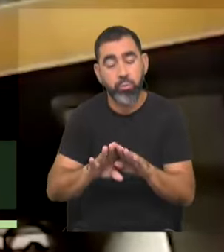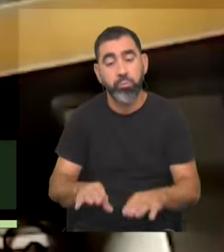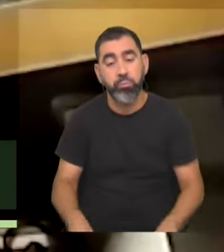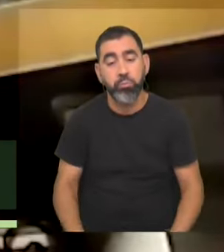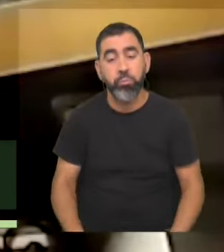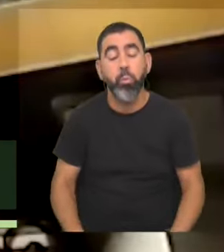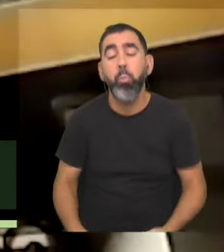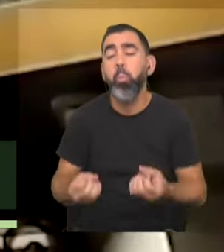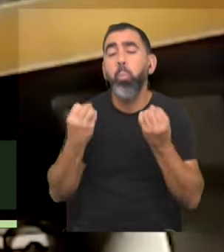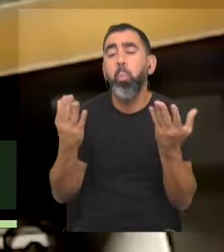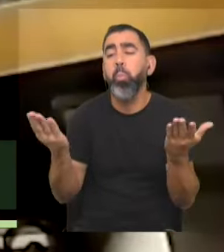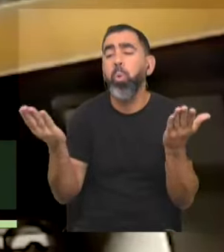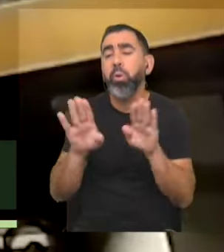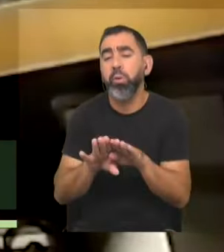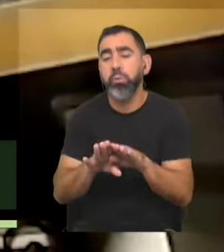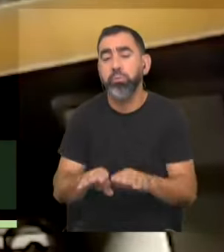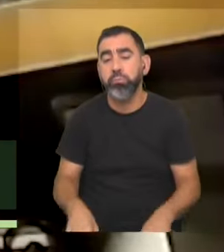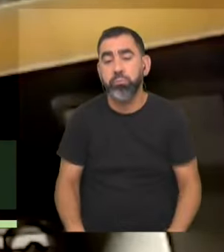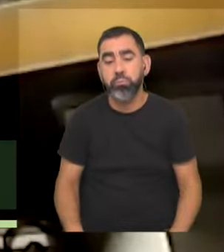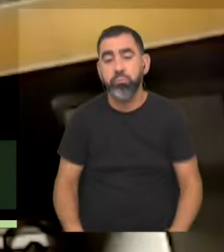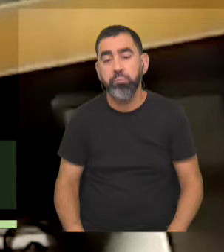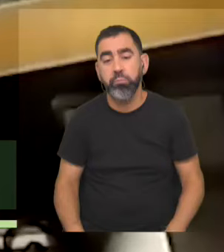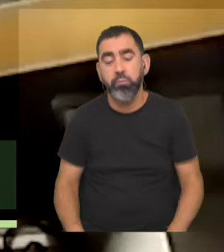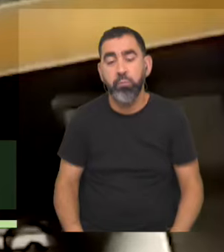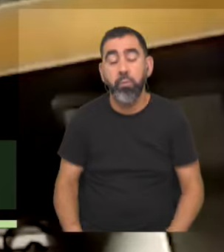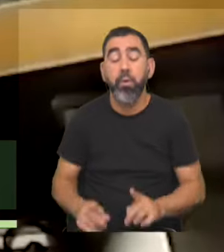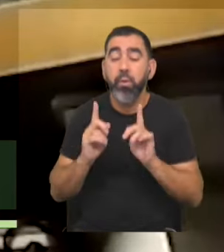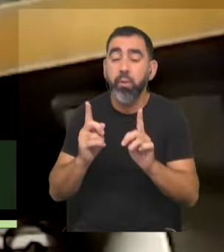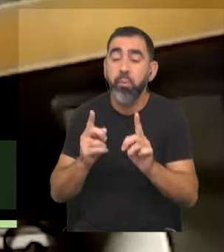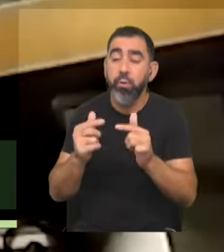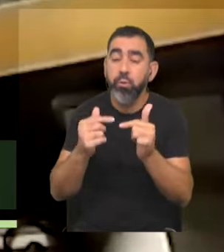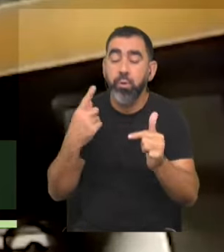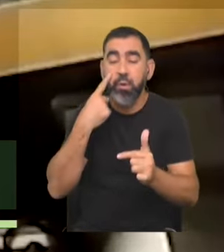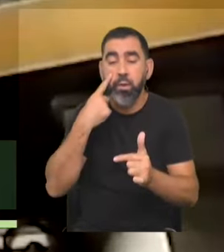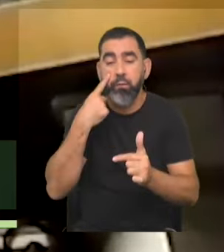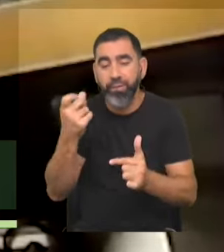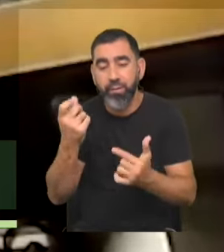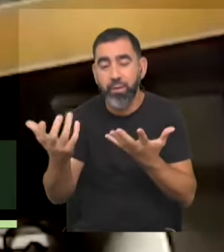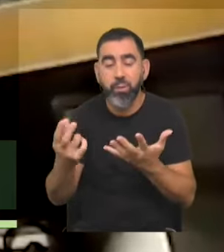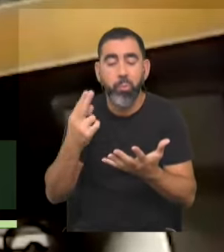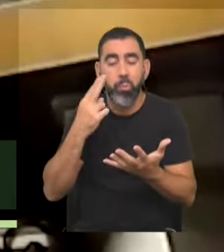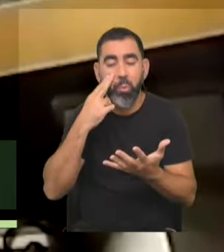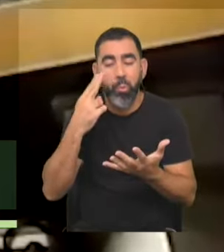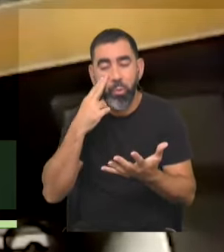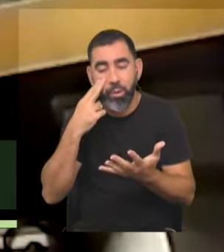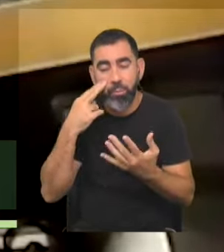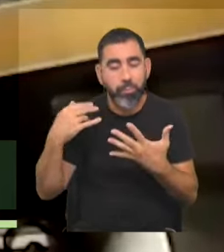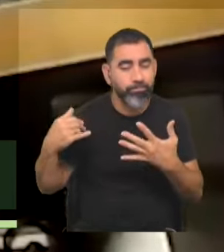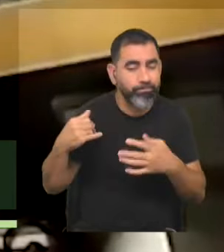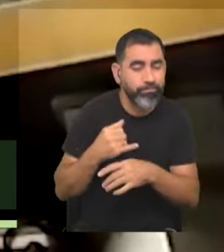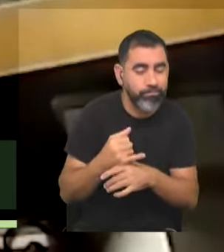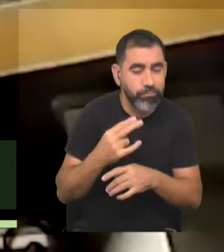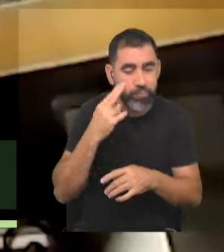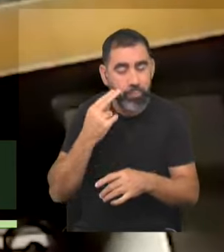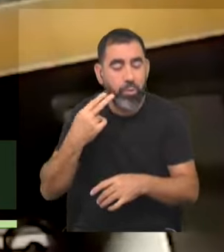Cuál es el motivo y yo creo que debemos en este tipo de cosas evitar problemas roces y todo lo